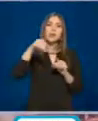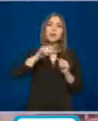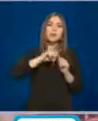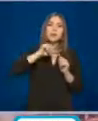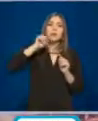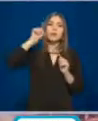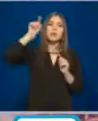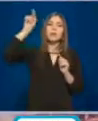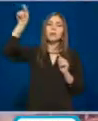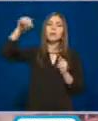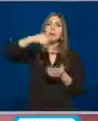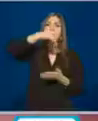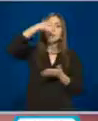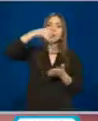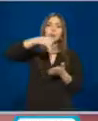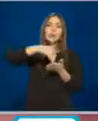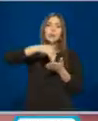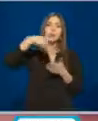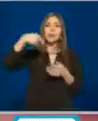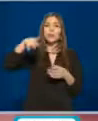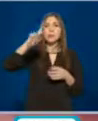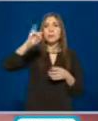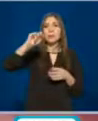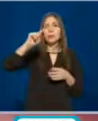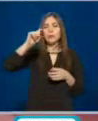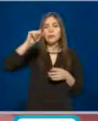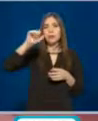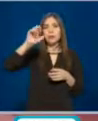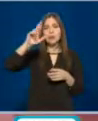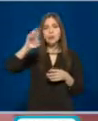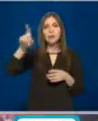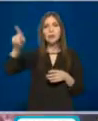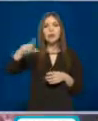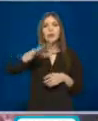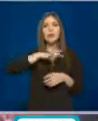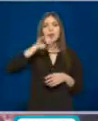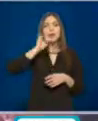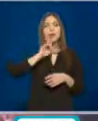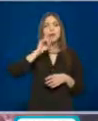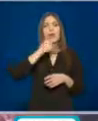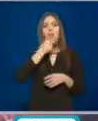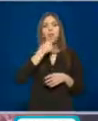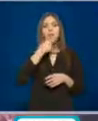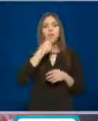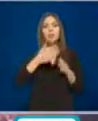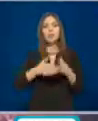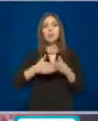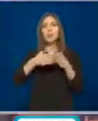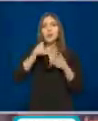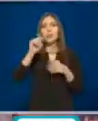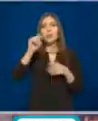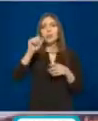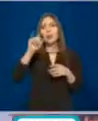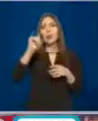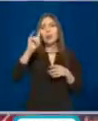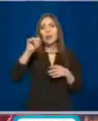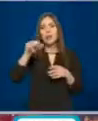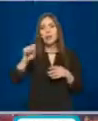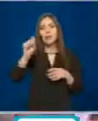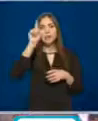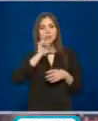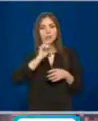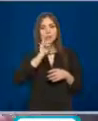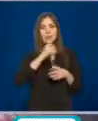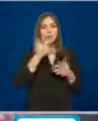a una isla que se llama Pitcairn. Ajá. Ah, Ahí se llevan unas tahitianas, por supuesto, a la isla Pitcairn, queman el